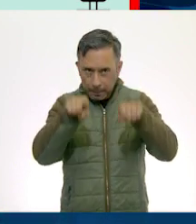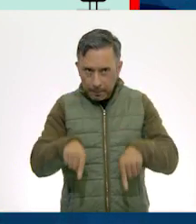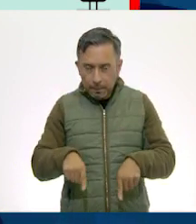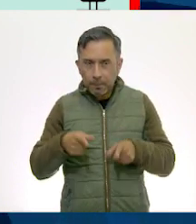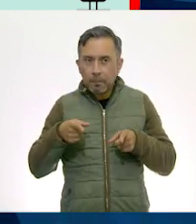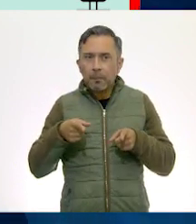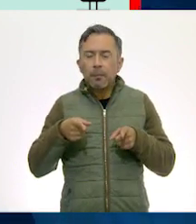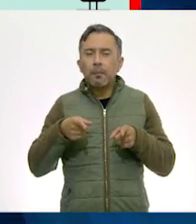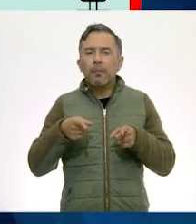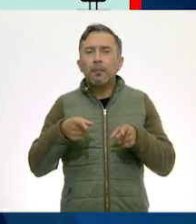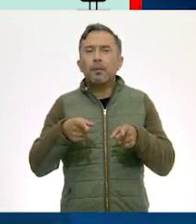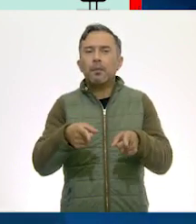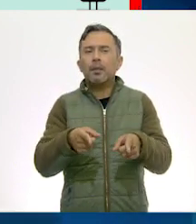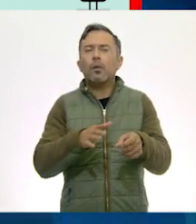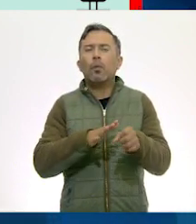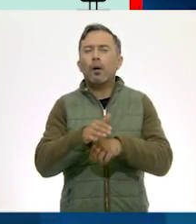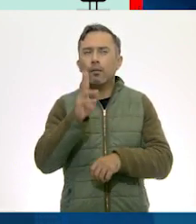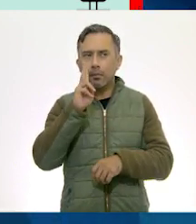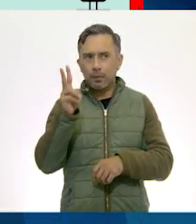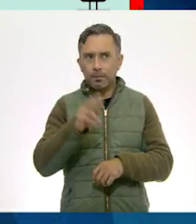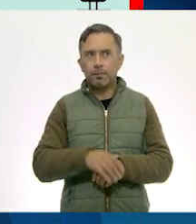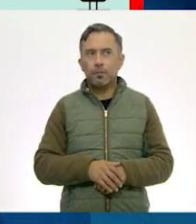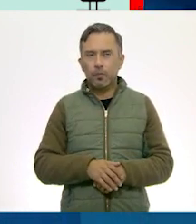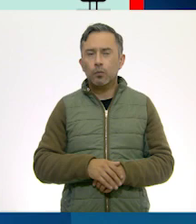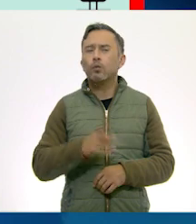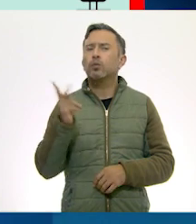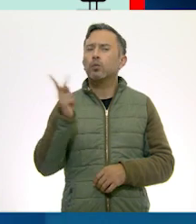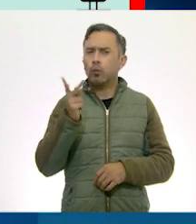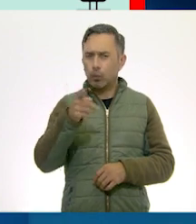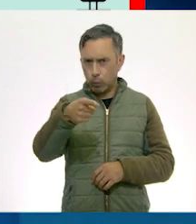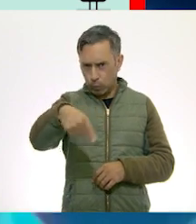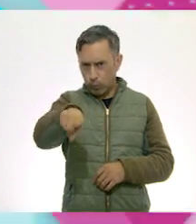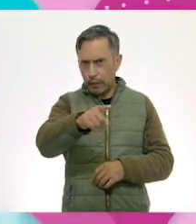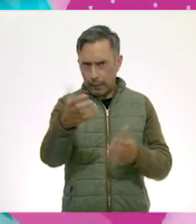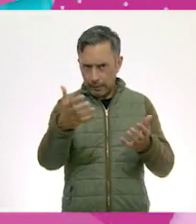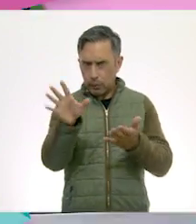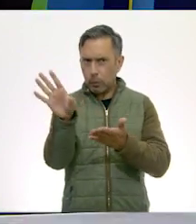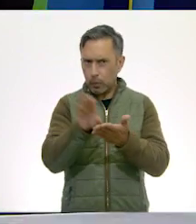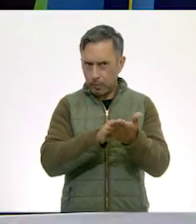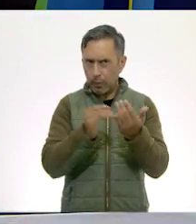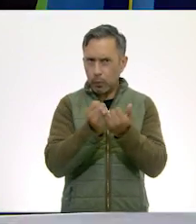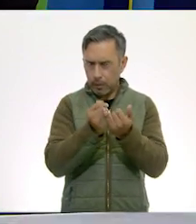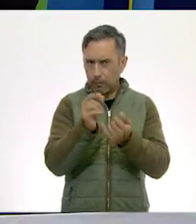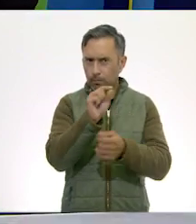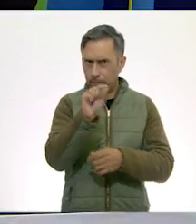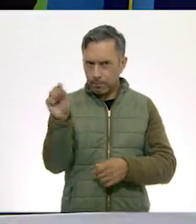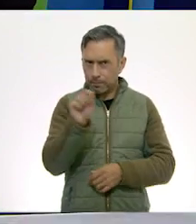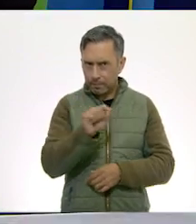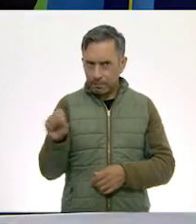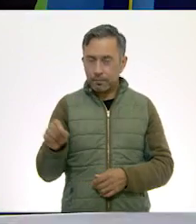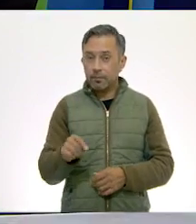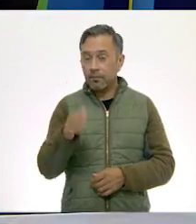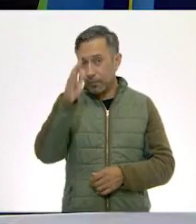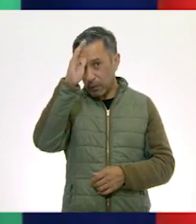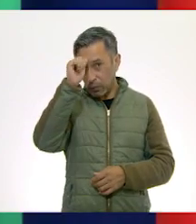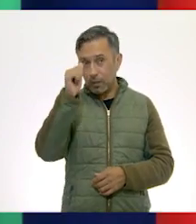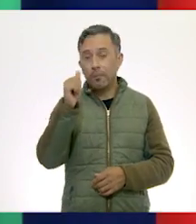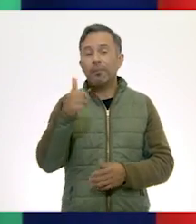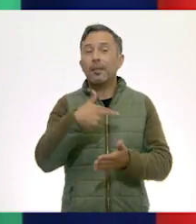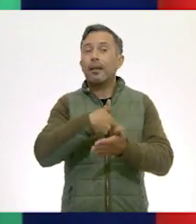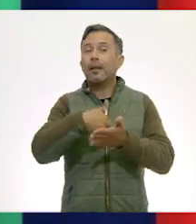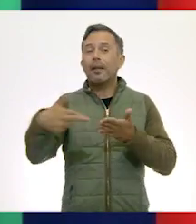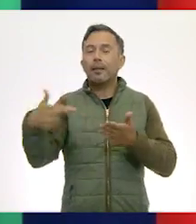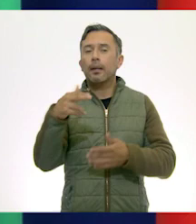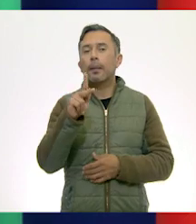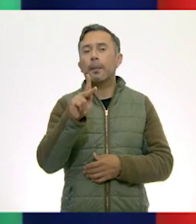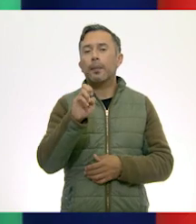bien. Ustedes también traten de trazarlos, ¿eh? Muy bien. Recuerden en la que pirámide. las rectas